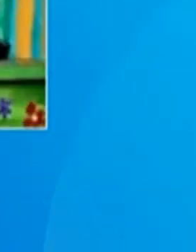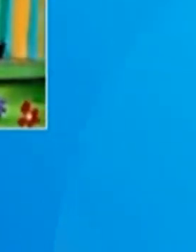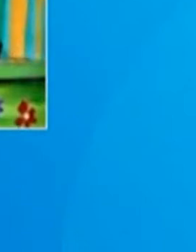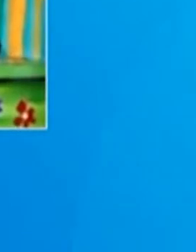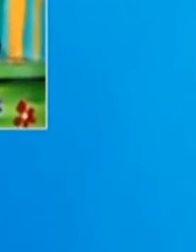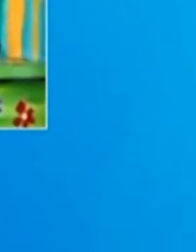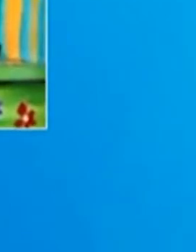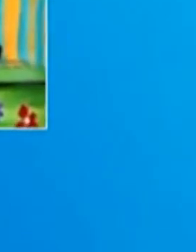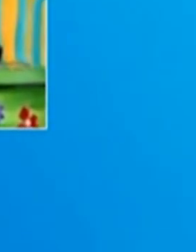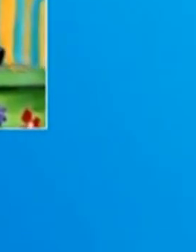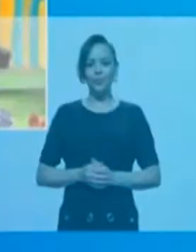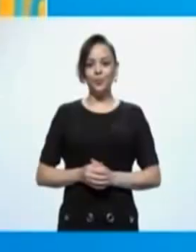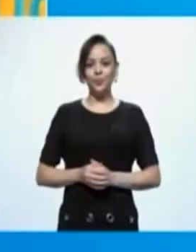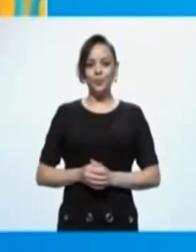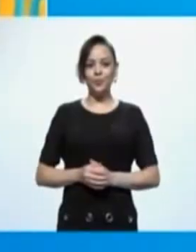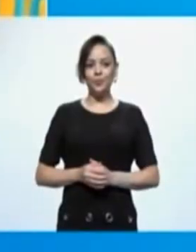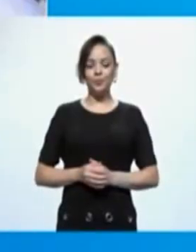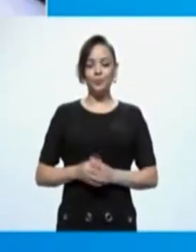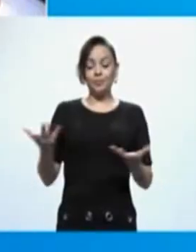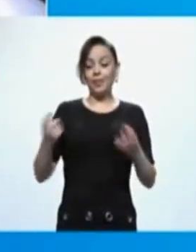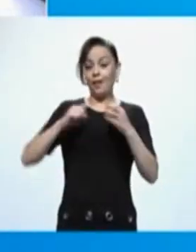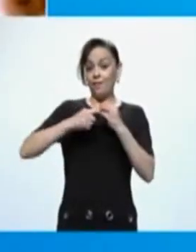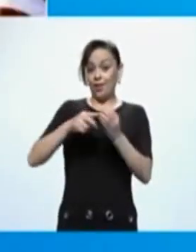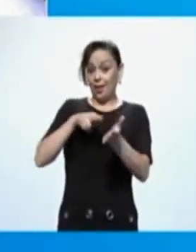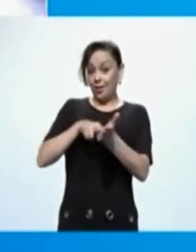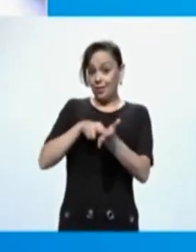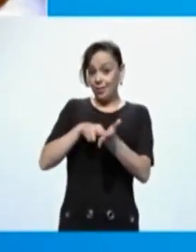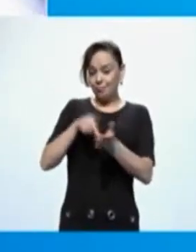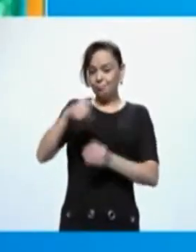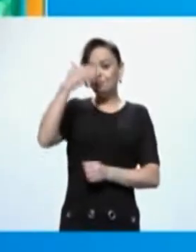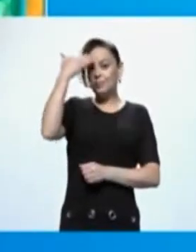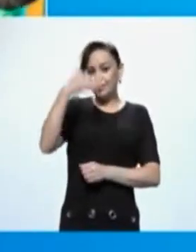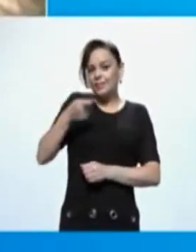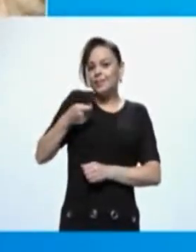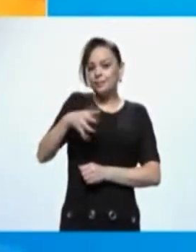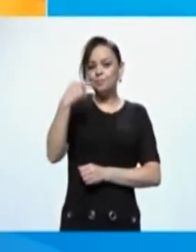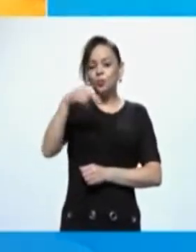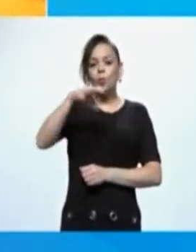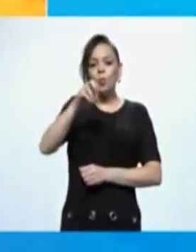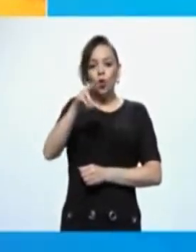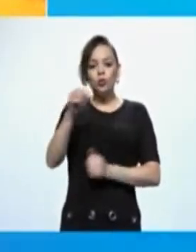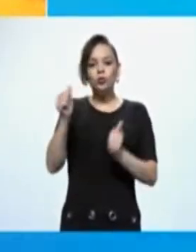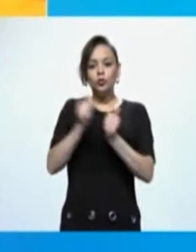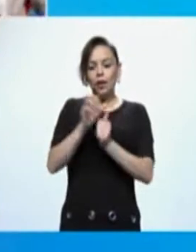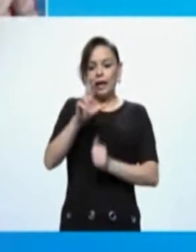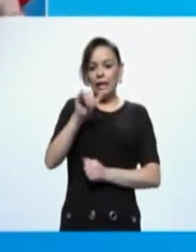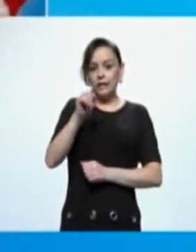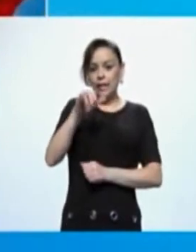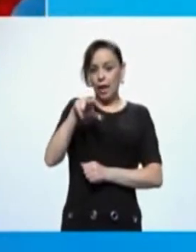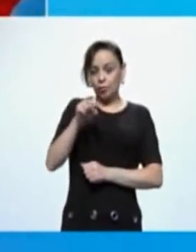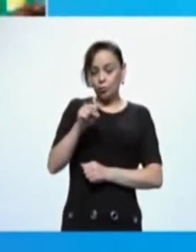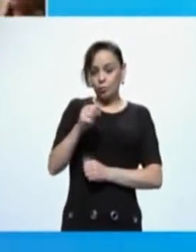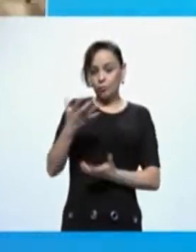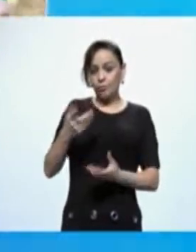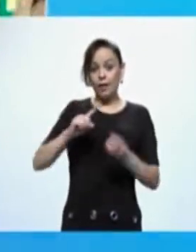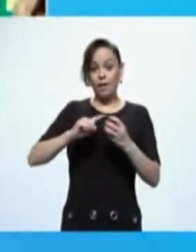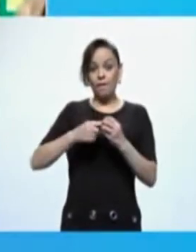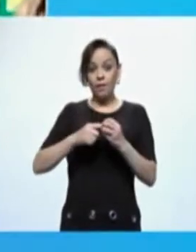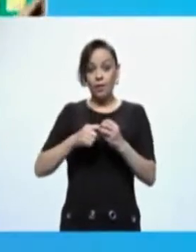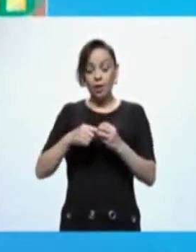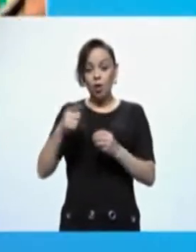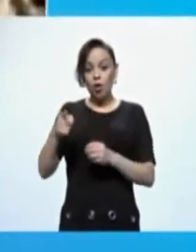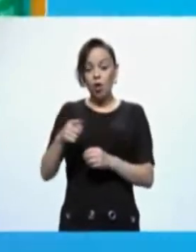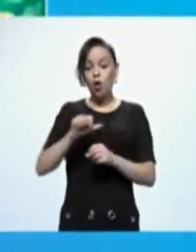Ya saben, si es con frijoles negros, se llama moros y cristianos. Y si es con frijoles colorados, se llama con gris.